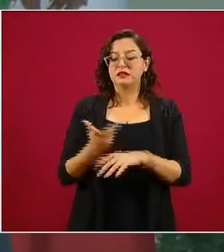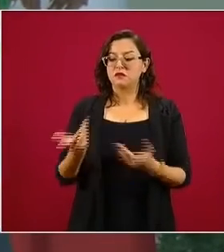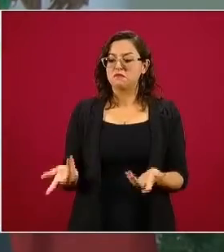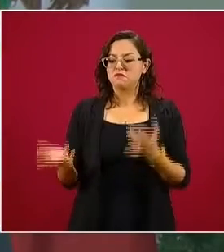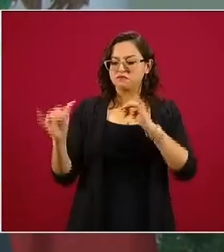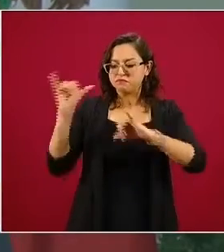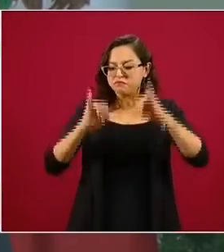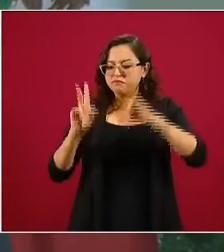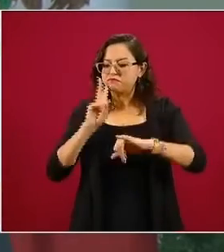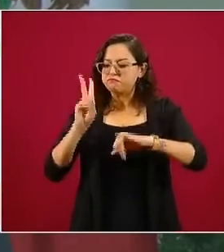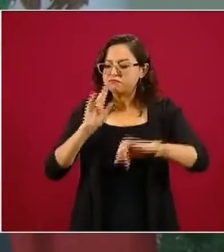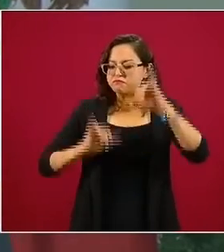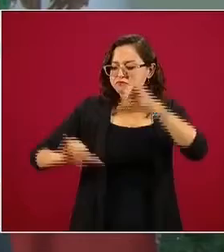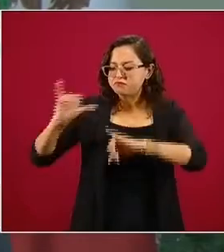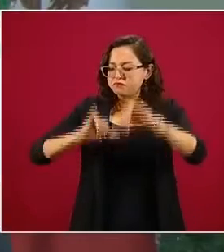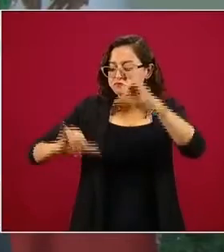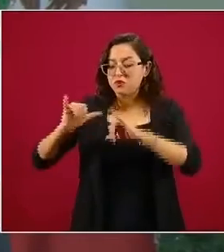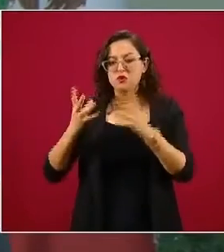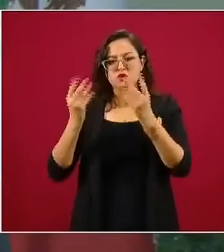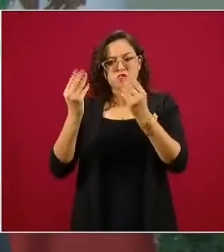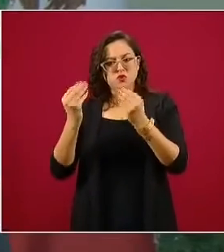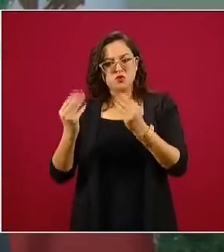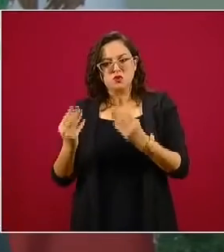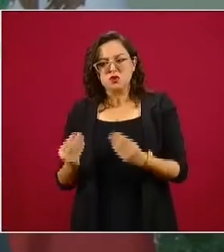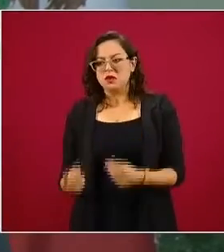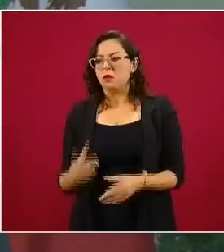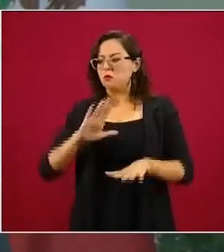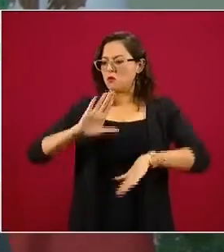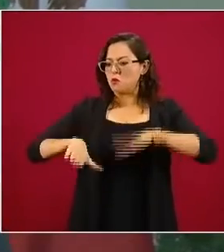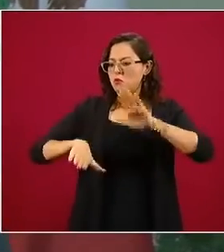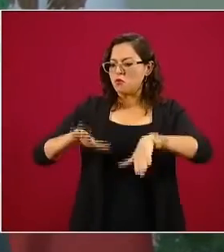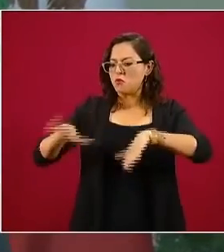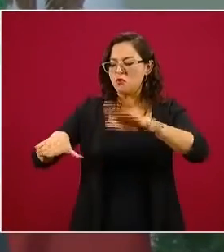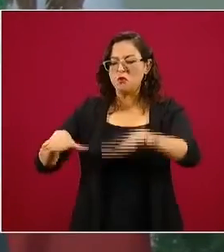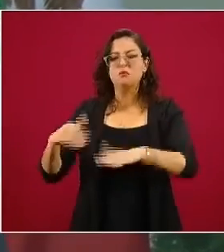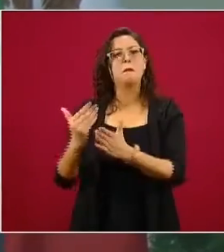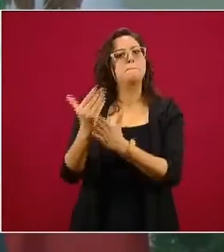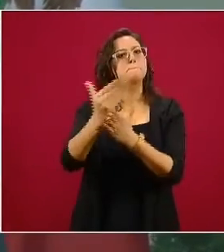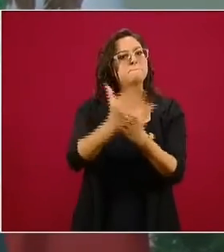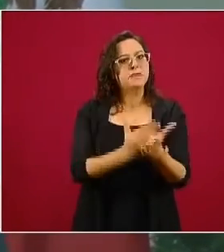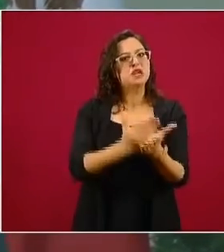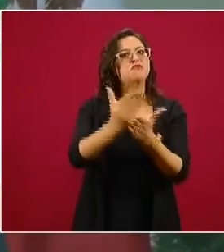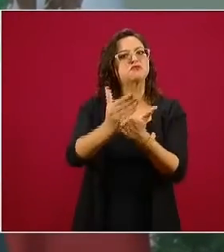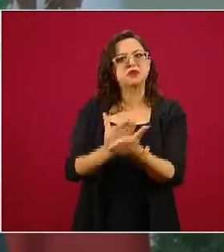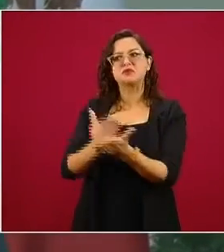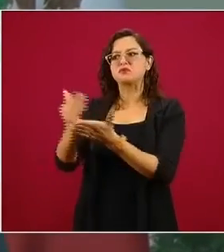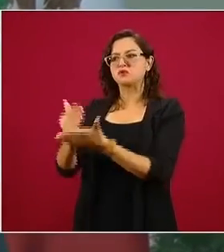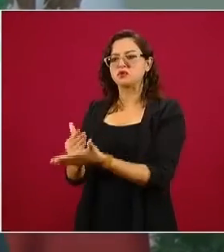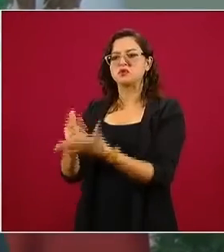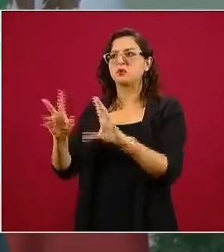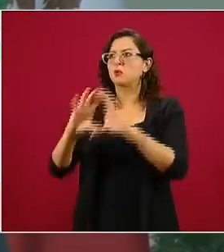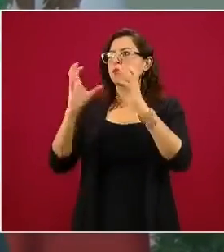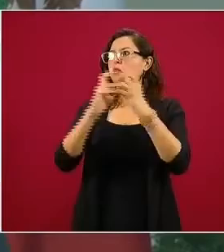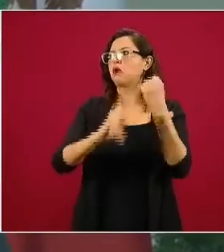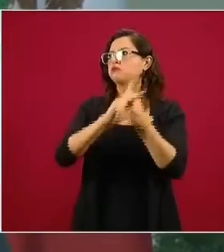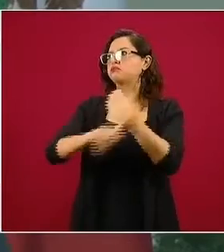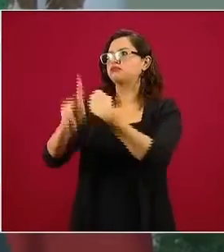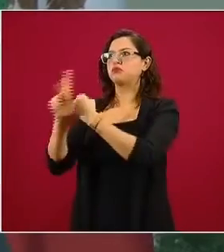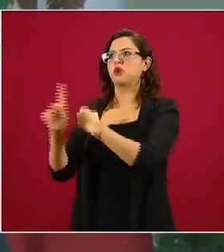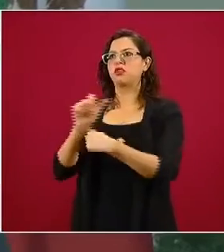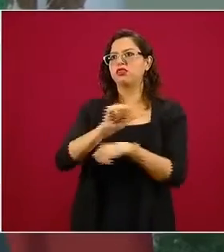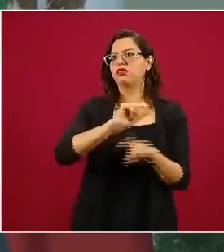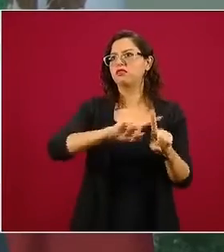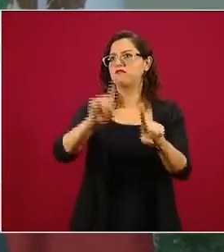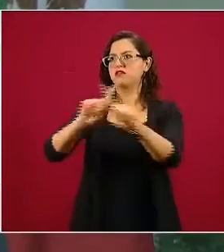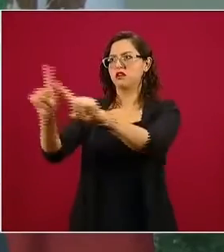pruebas realizadas y la tasa de mortalidad es la más baja o es de las más bajas entre las naciones del mundo y